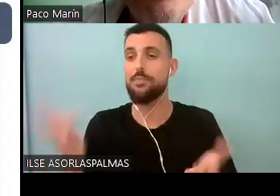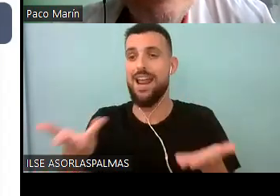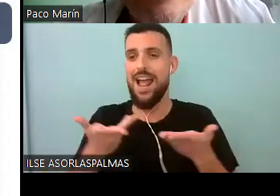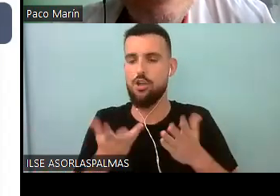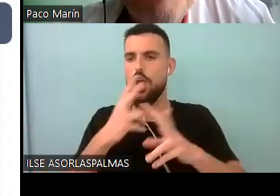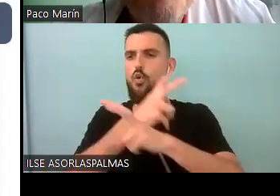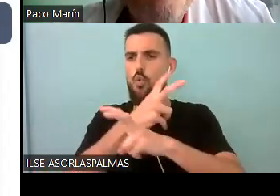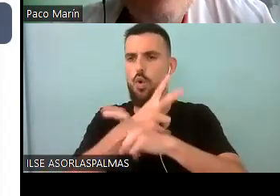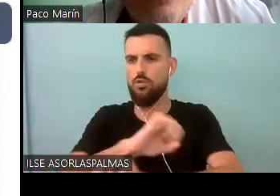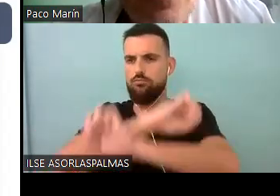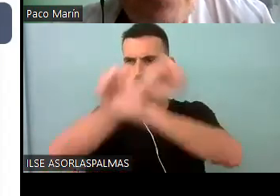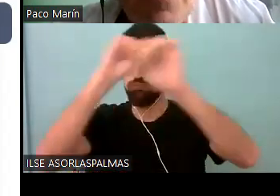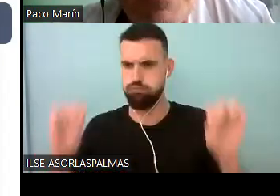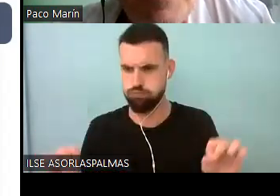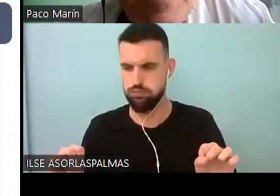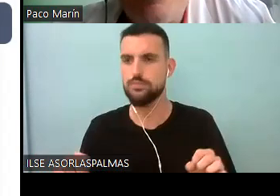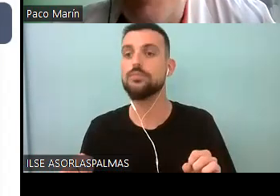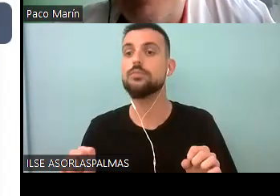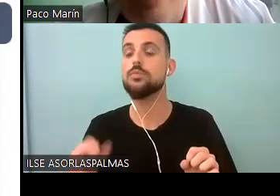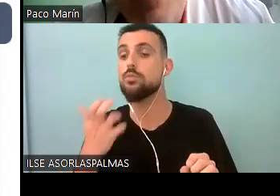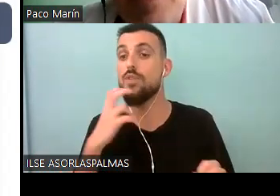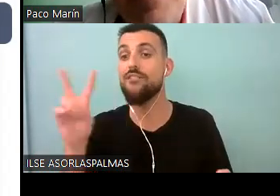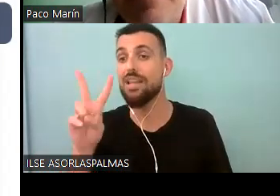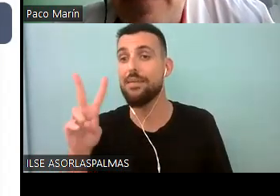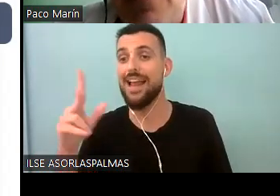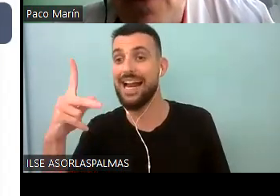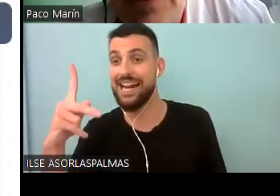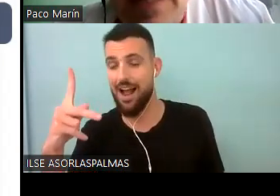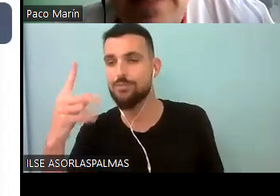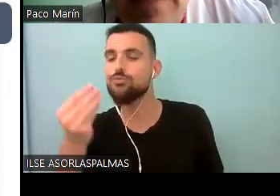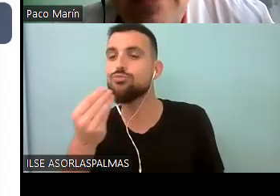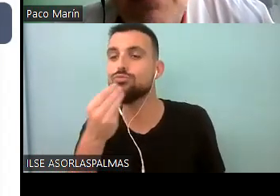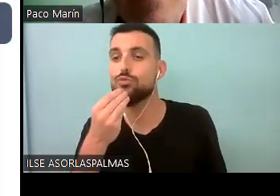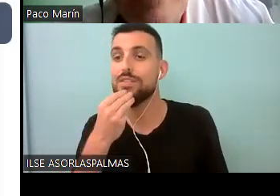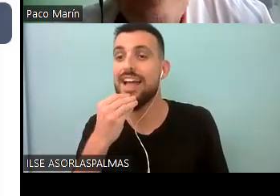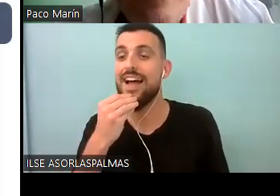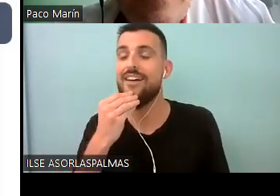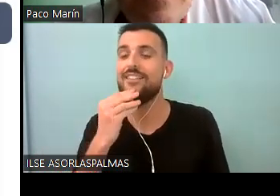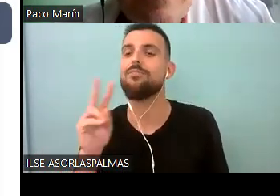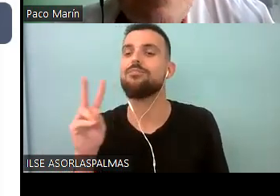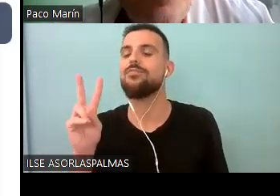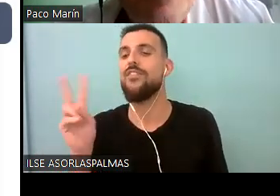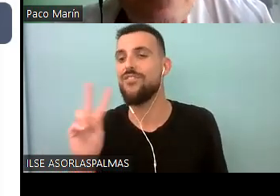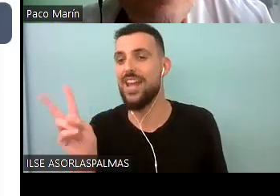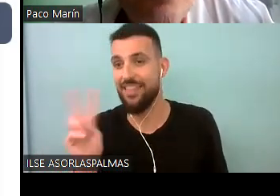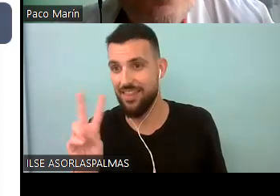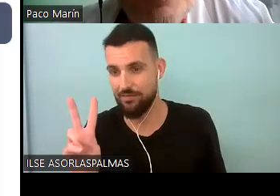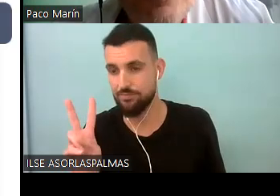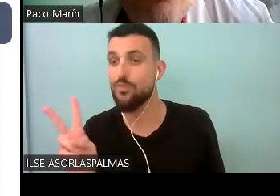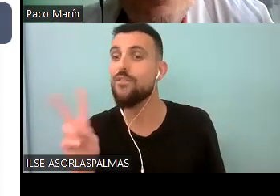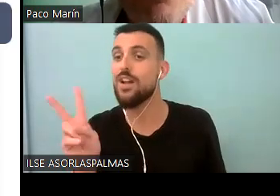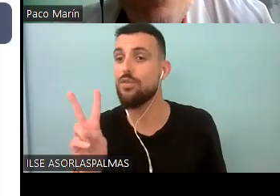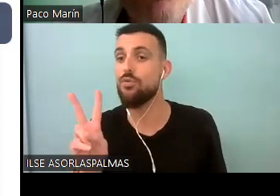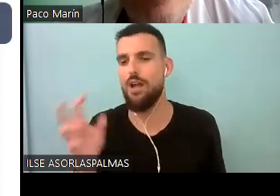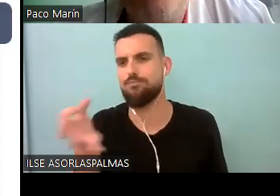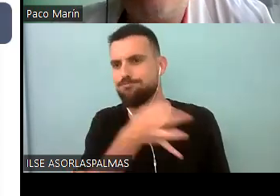ósea. ¿Dónde encontramos la vitamina K? Sabéis que la verdura verde la vamos a encontrar a expuertas, y hemos de vigilar sobre todo en personas